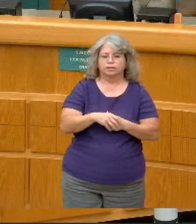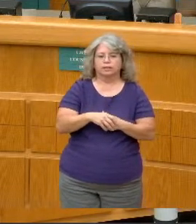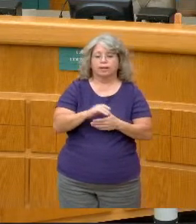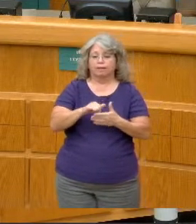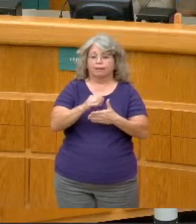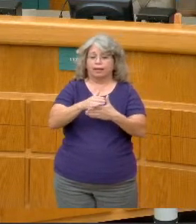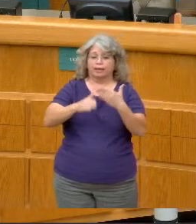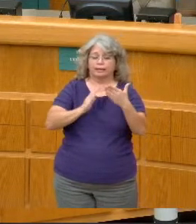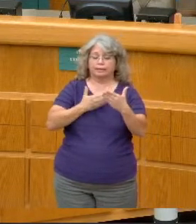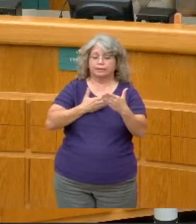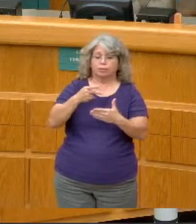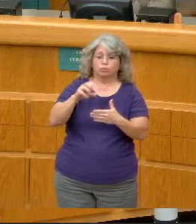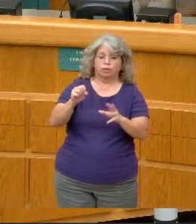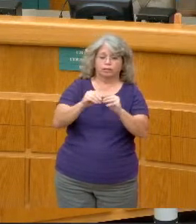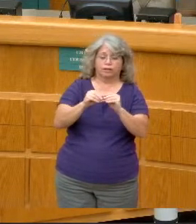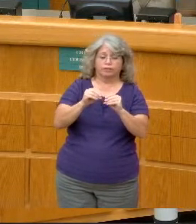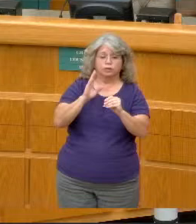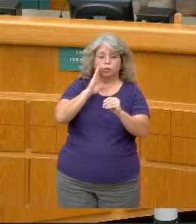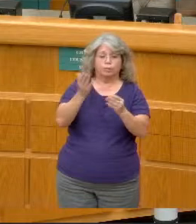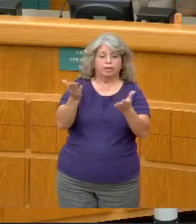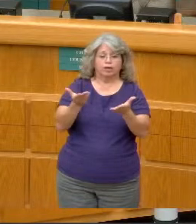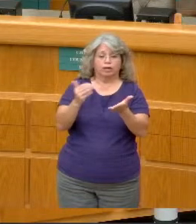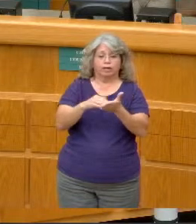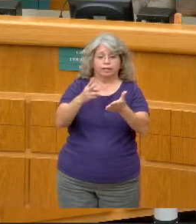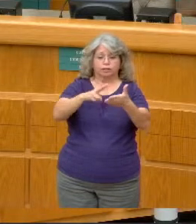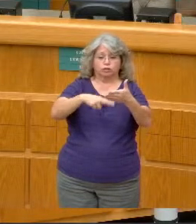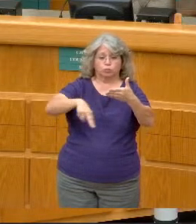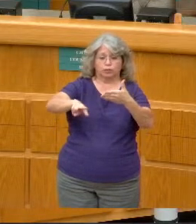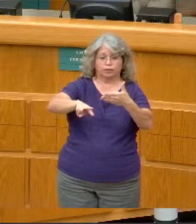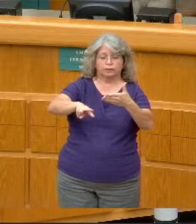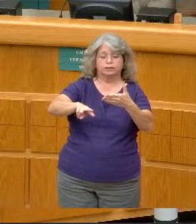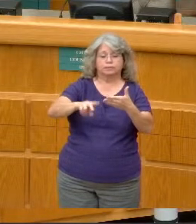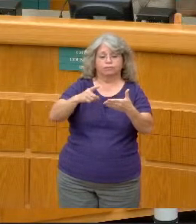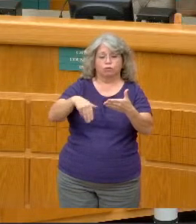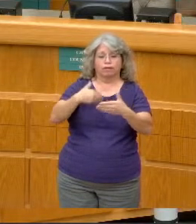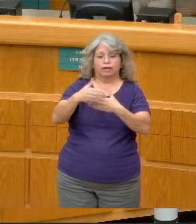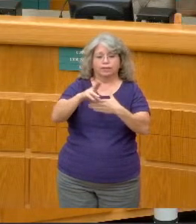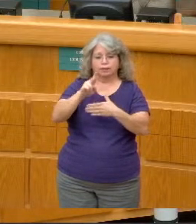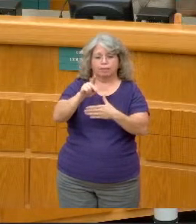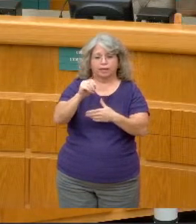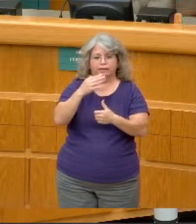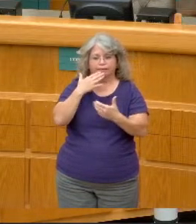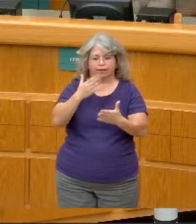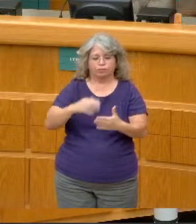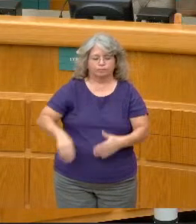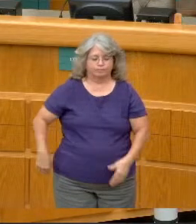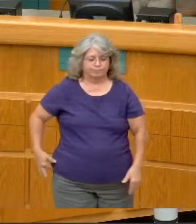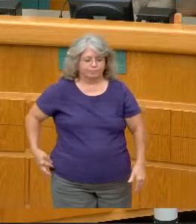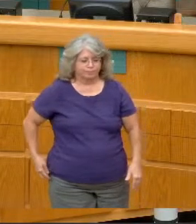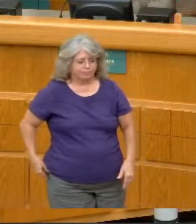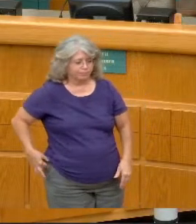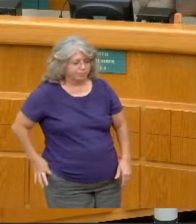press conference, and we will be back 2 weeks from today for the next COVID-19 update. Thank you.